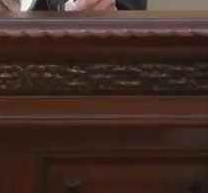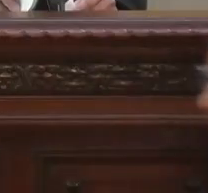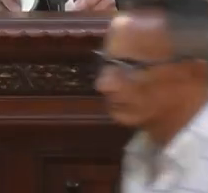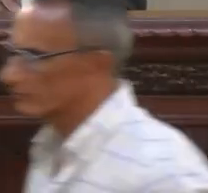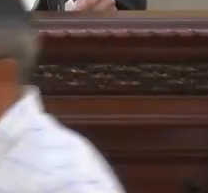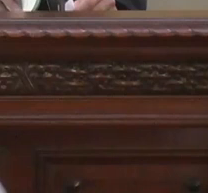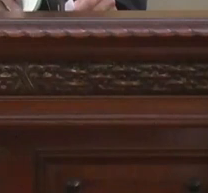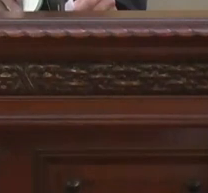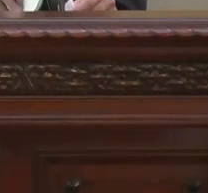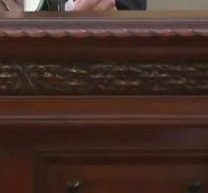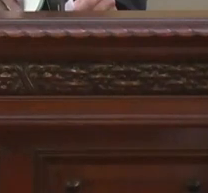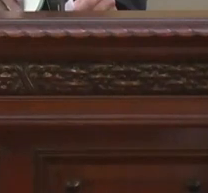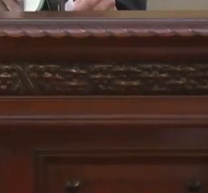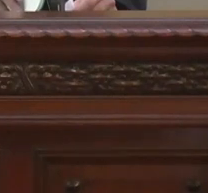gracias.